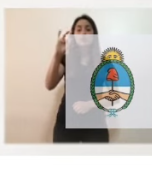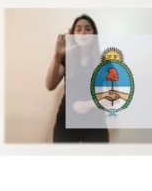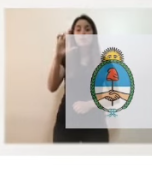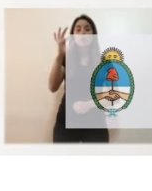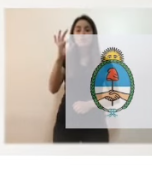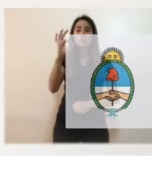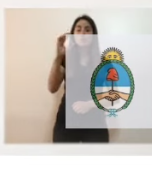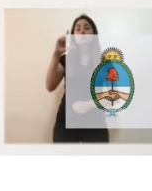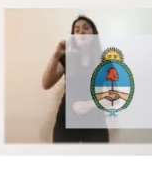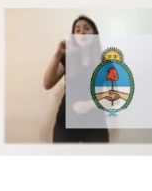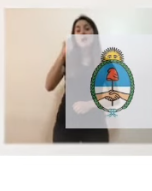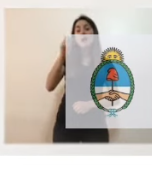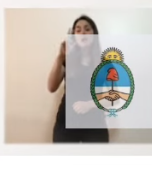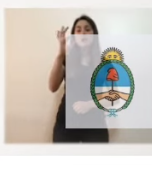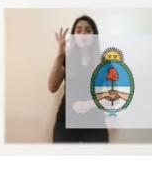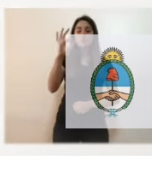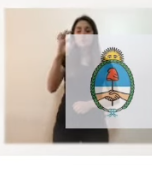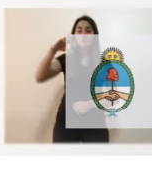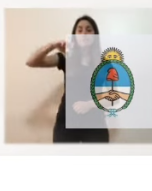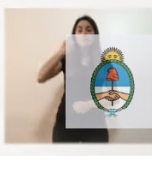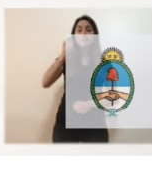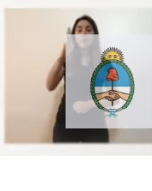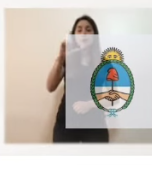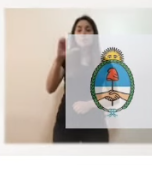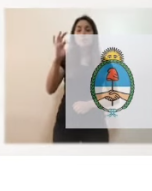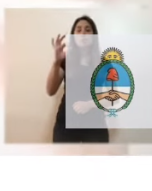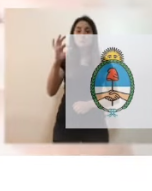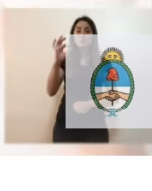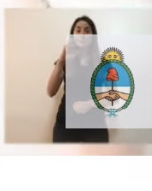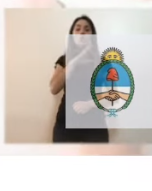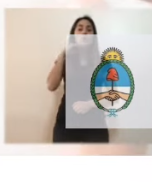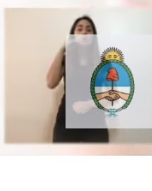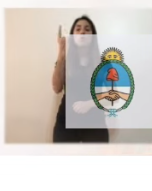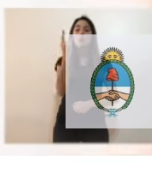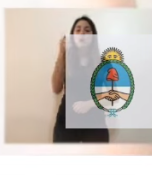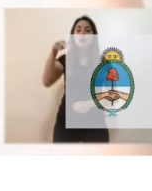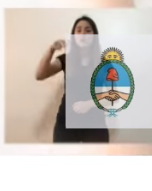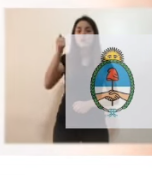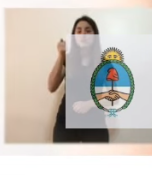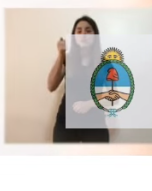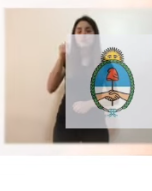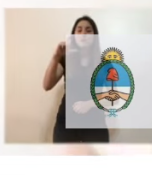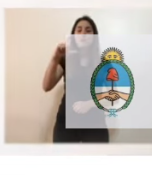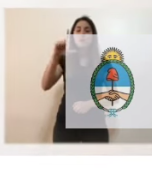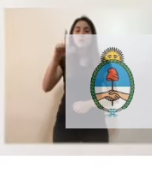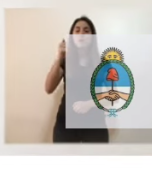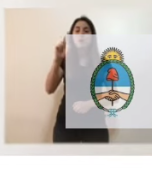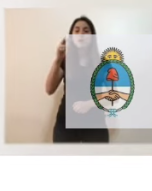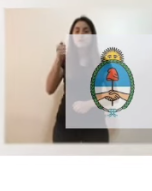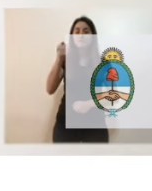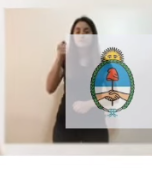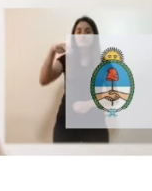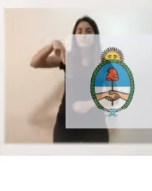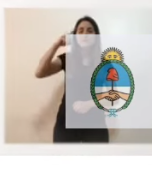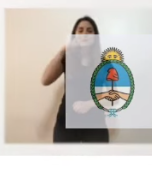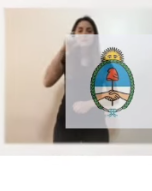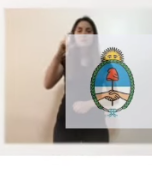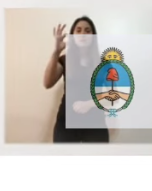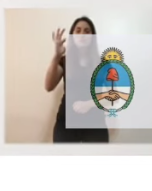Pedro. Caro. Pablo. Juana. Clara.